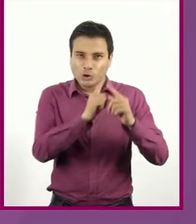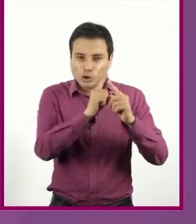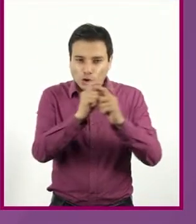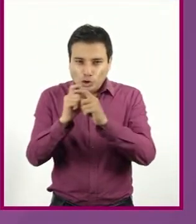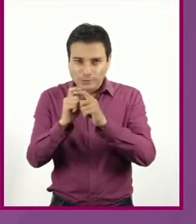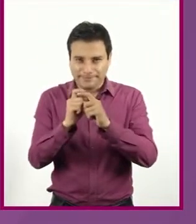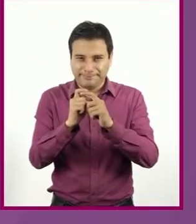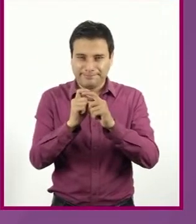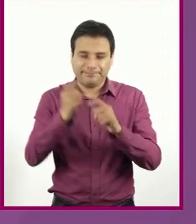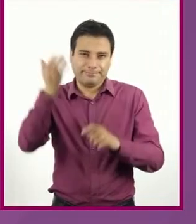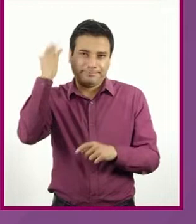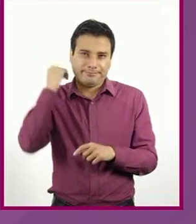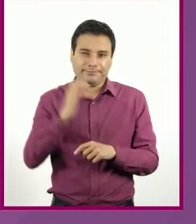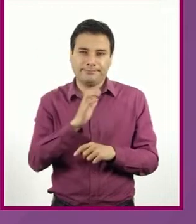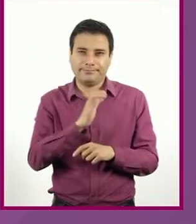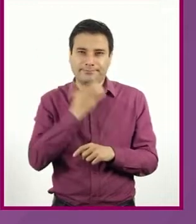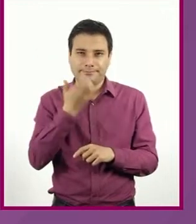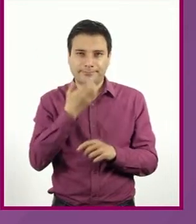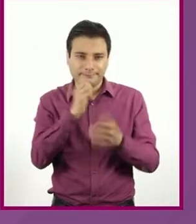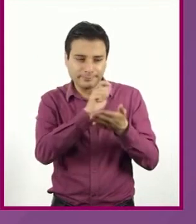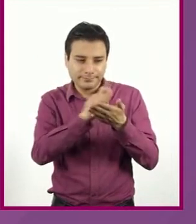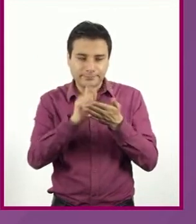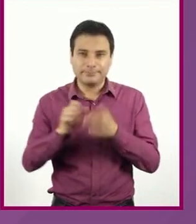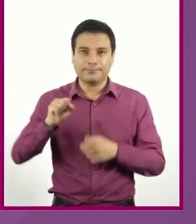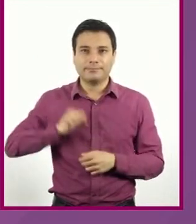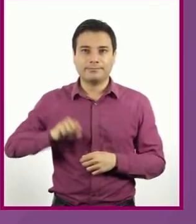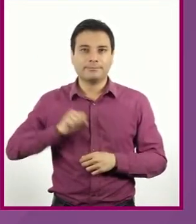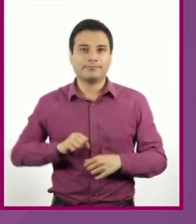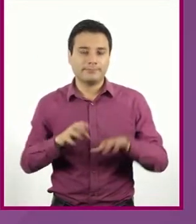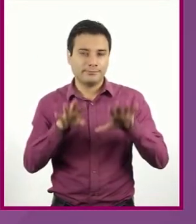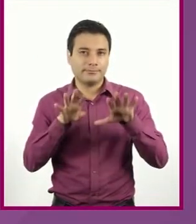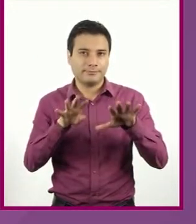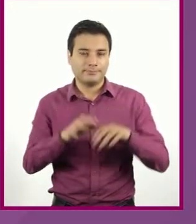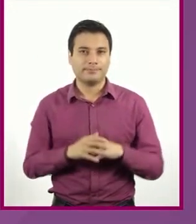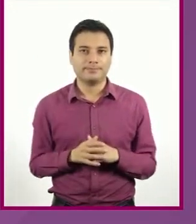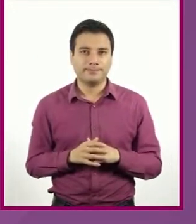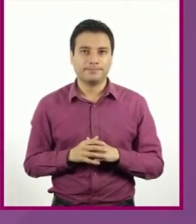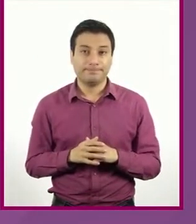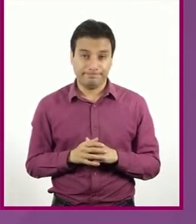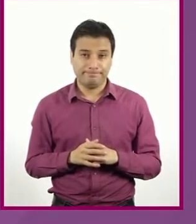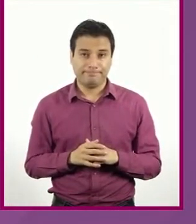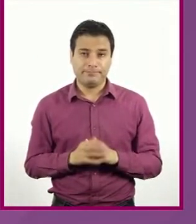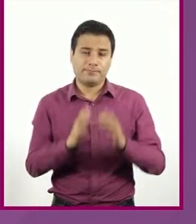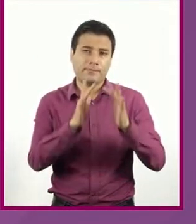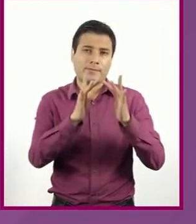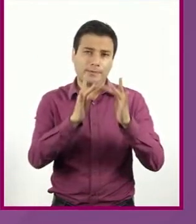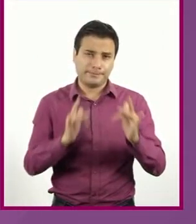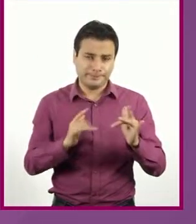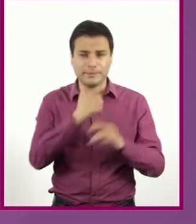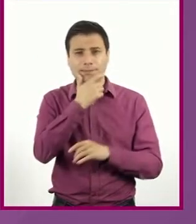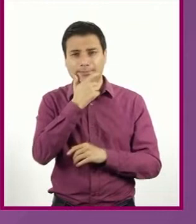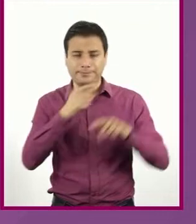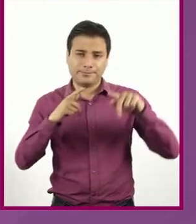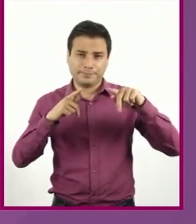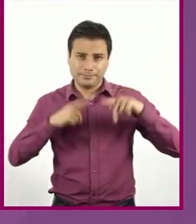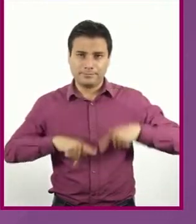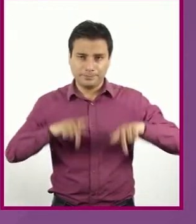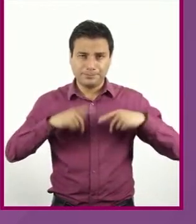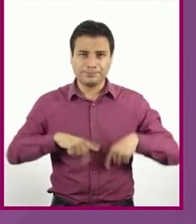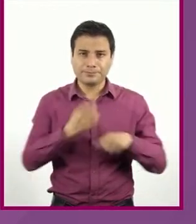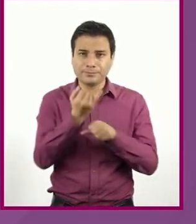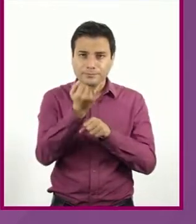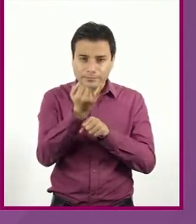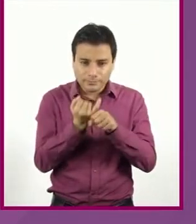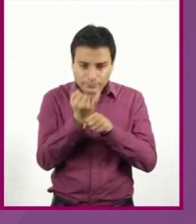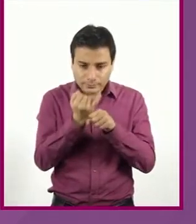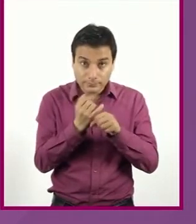sobre tablillas de barro. En el siglo XIX, arqueólogos franceses y británicos encontraron y